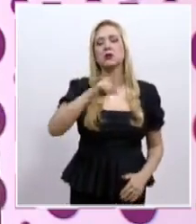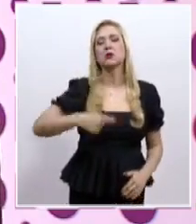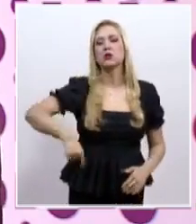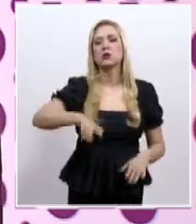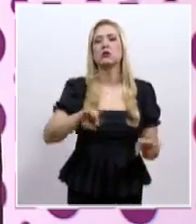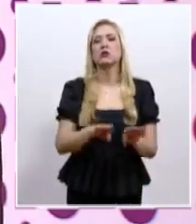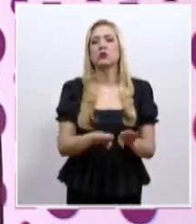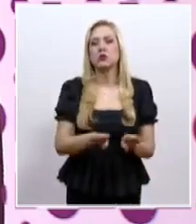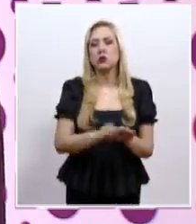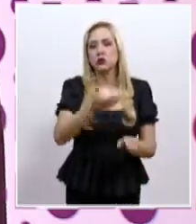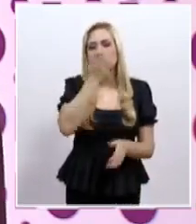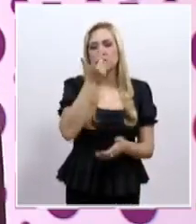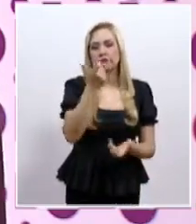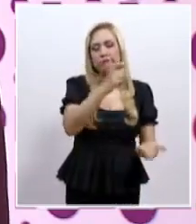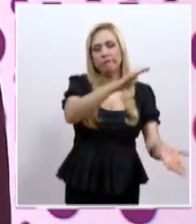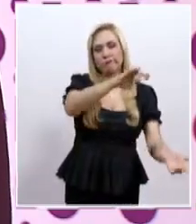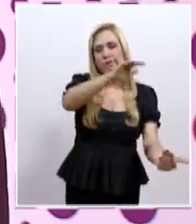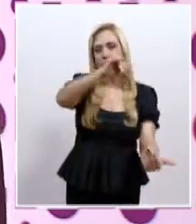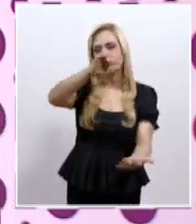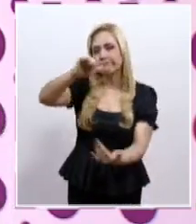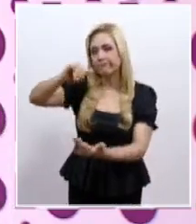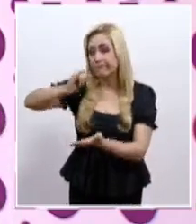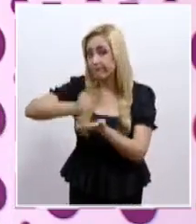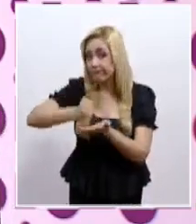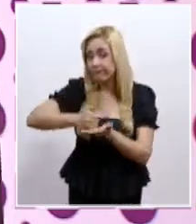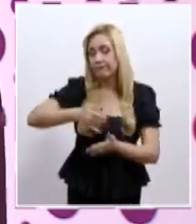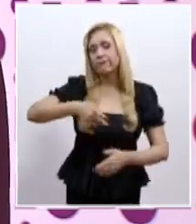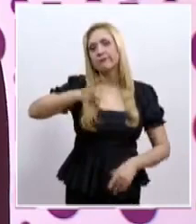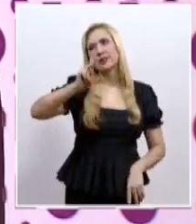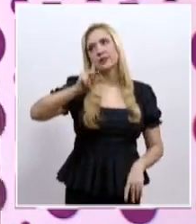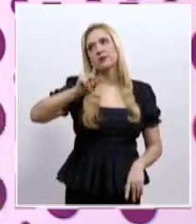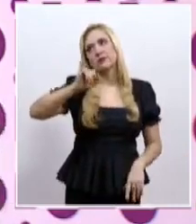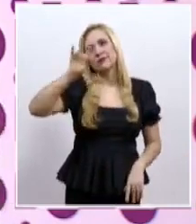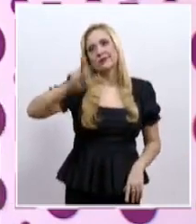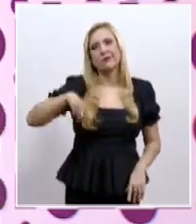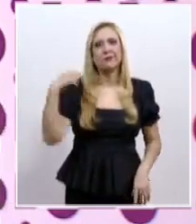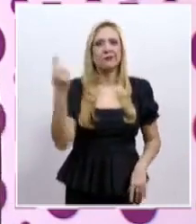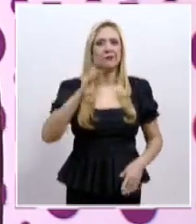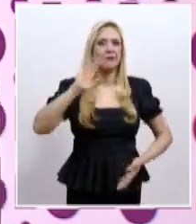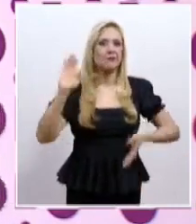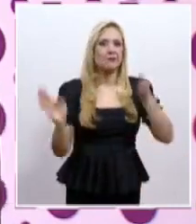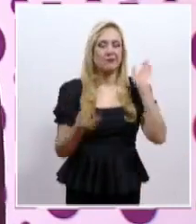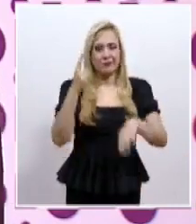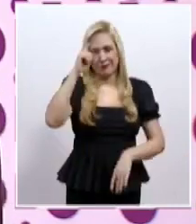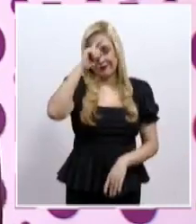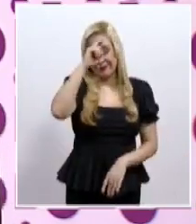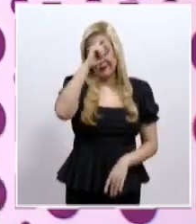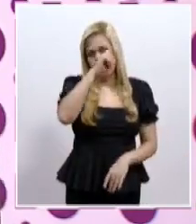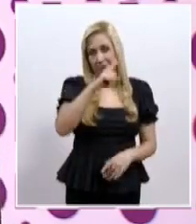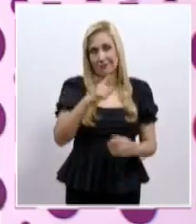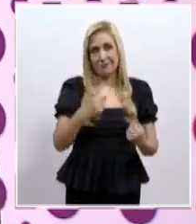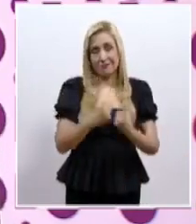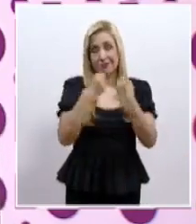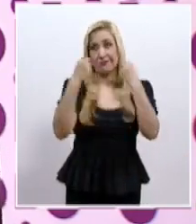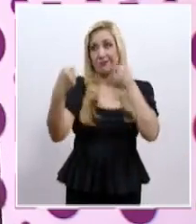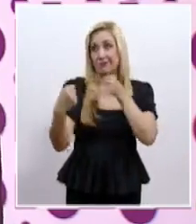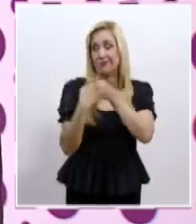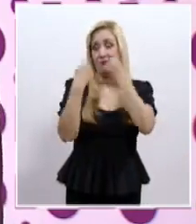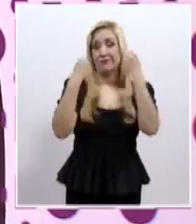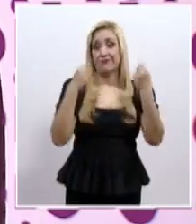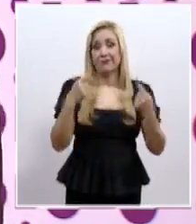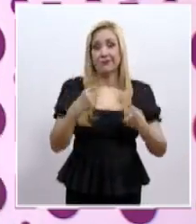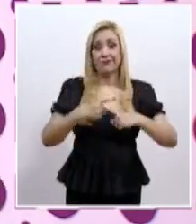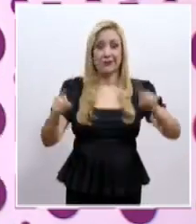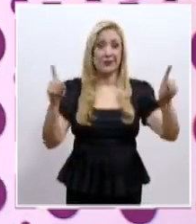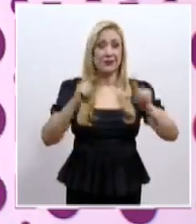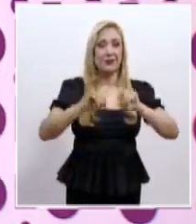disciplina fiscal que ha habido, pero depende en un mundo tan globalizado de otros choques que pueden pegar a nuestra economía